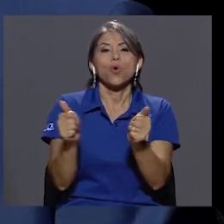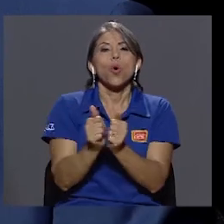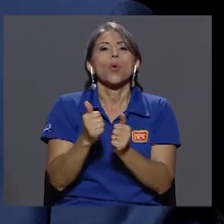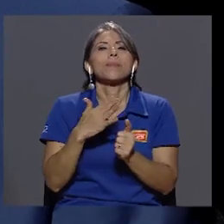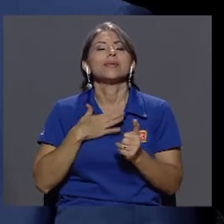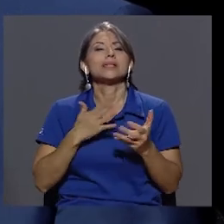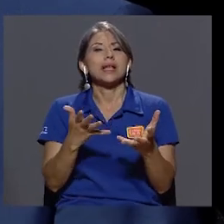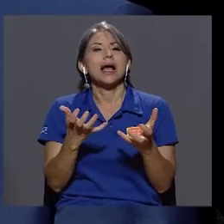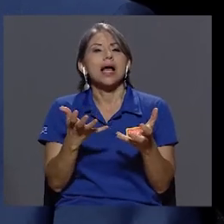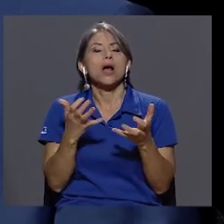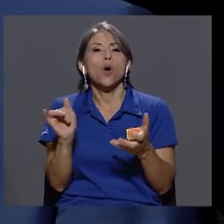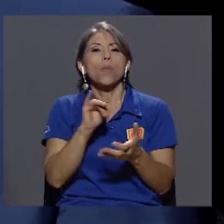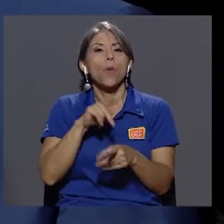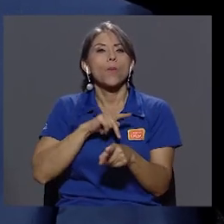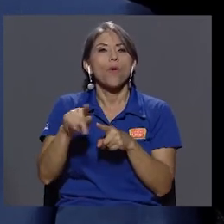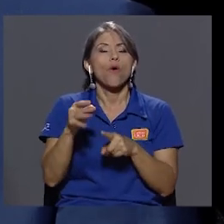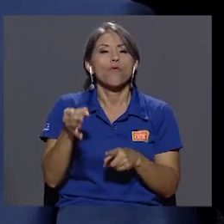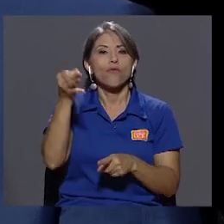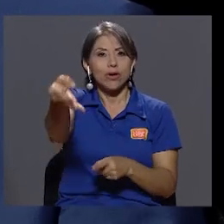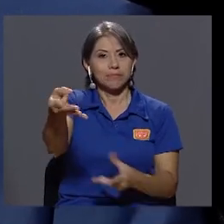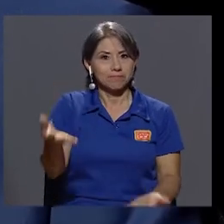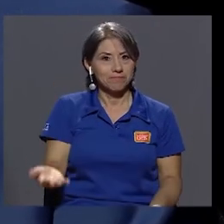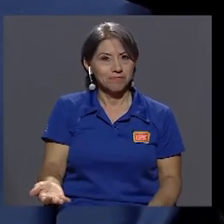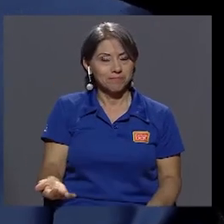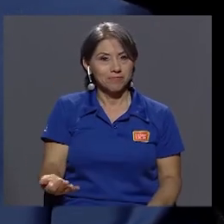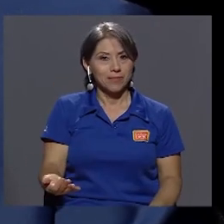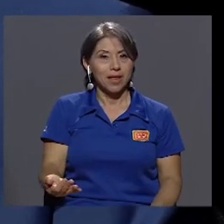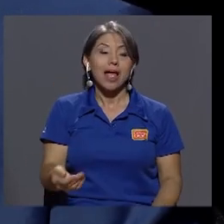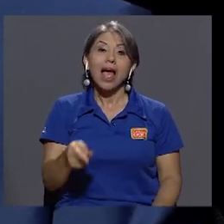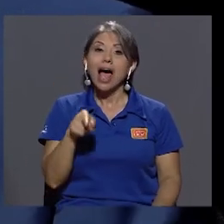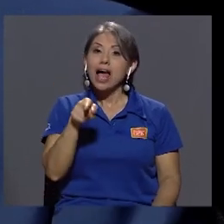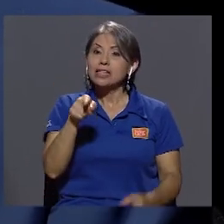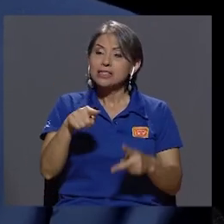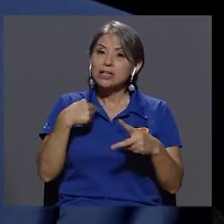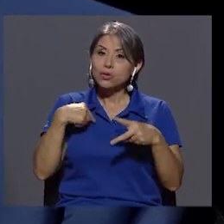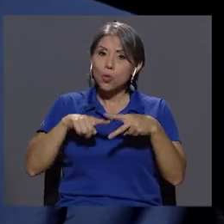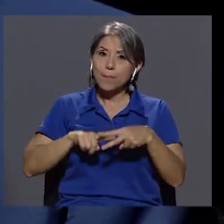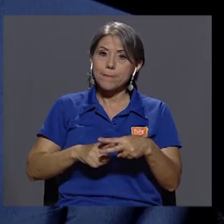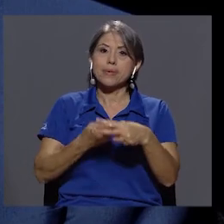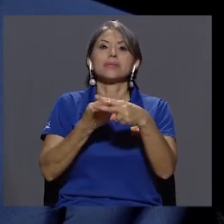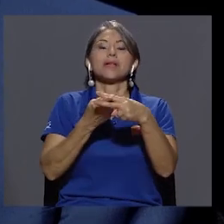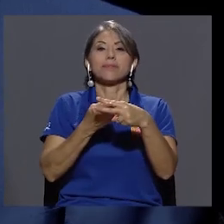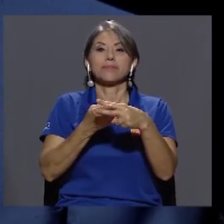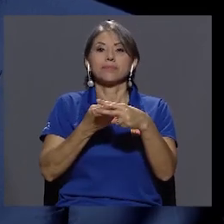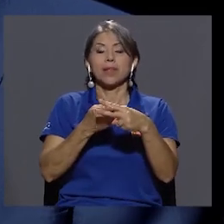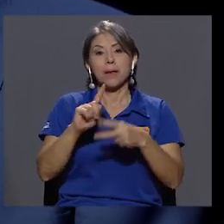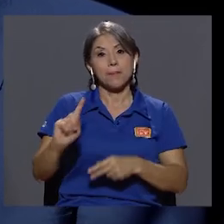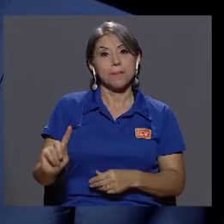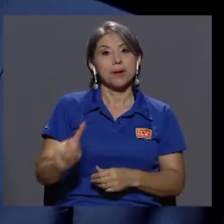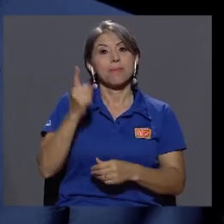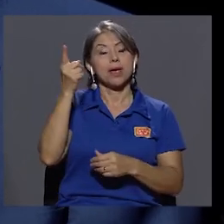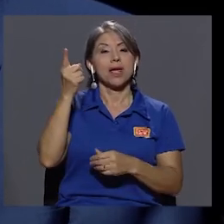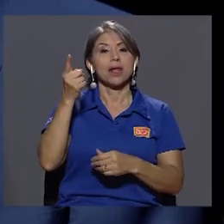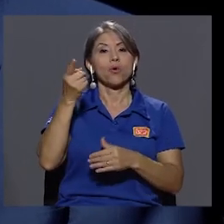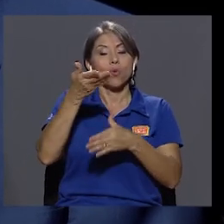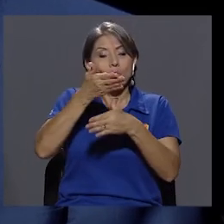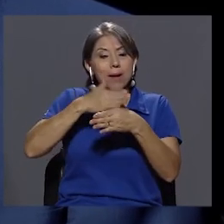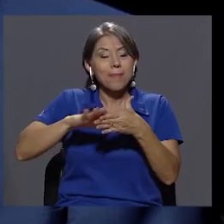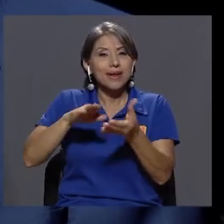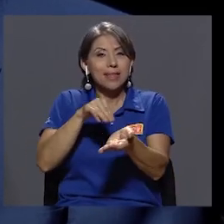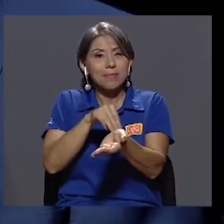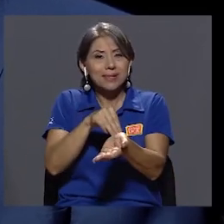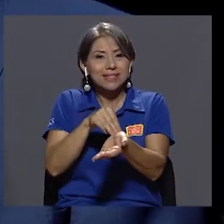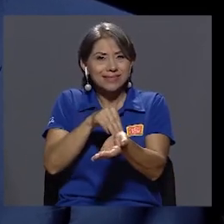como profesional futuro entonces así empecé este primero hice una parte de medicina